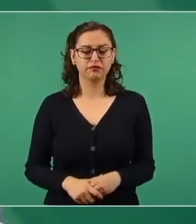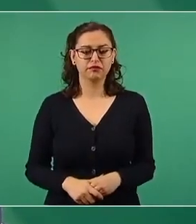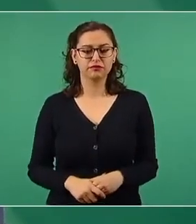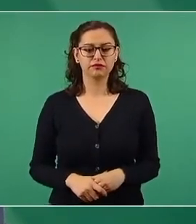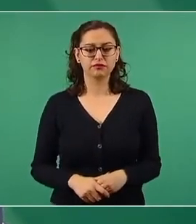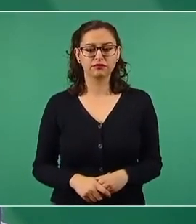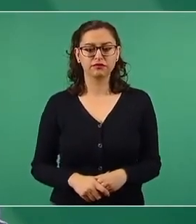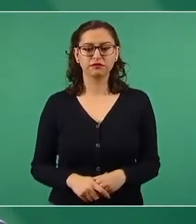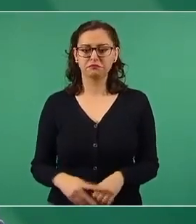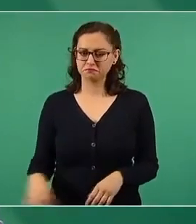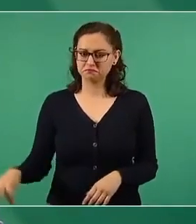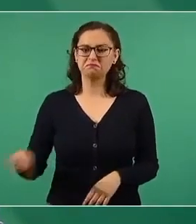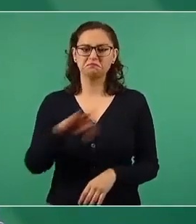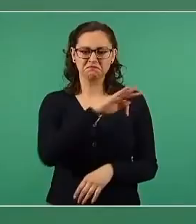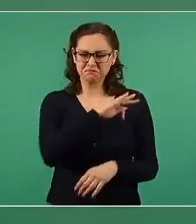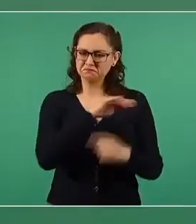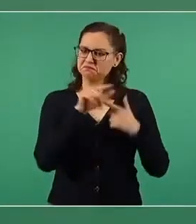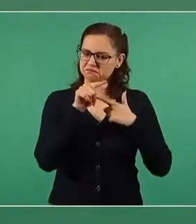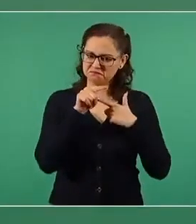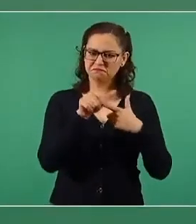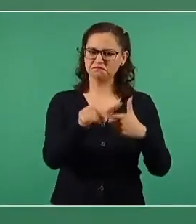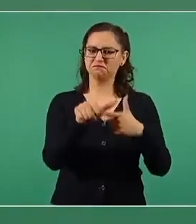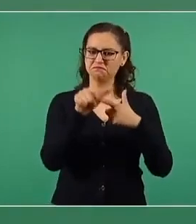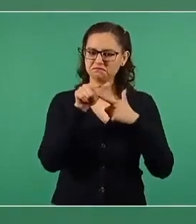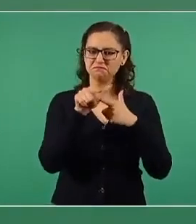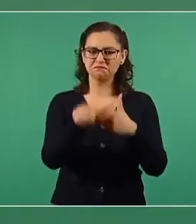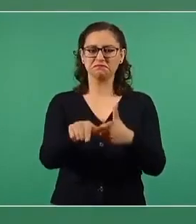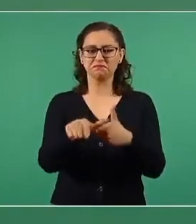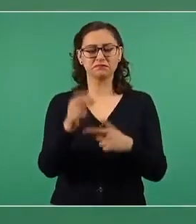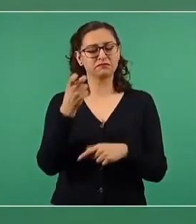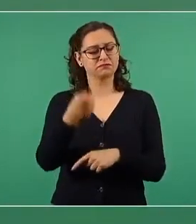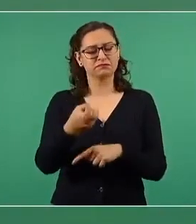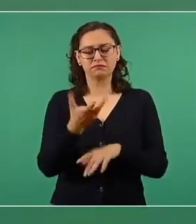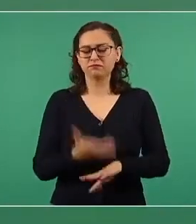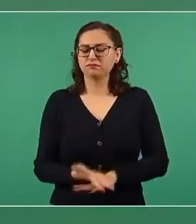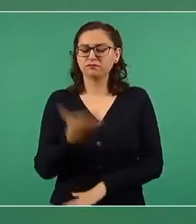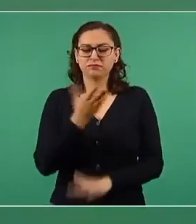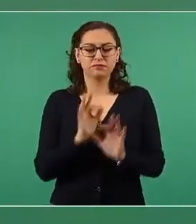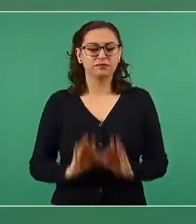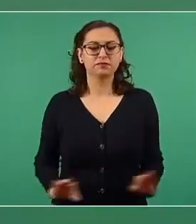no se perdió la fe, y eso es muy importante.